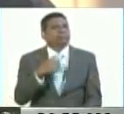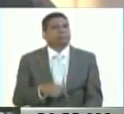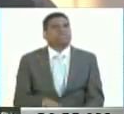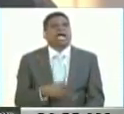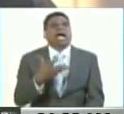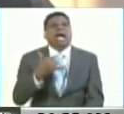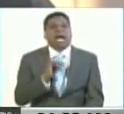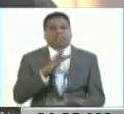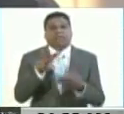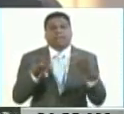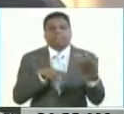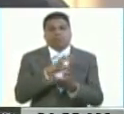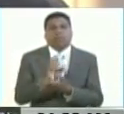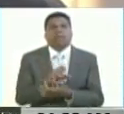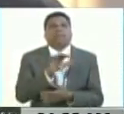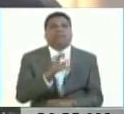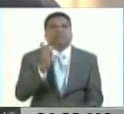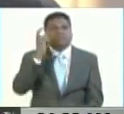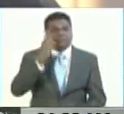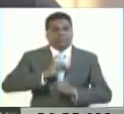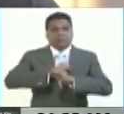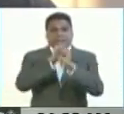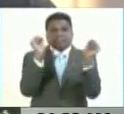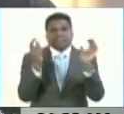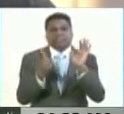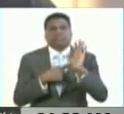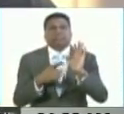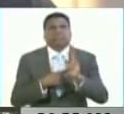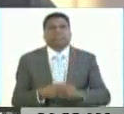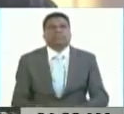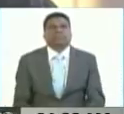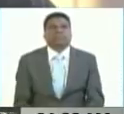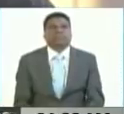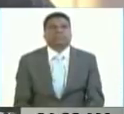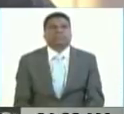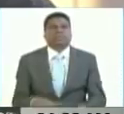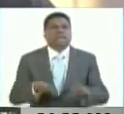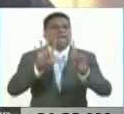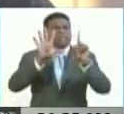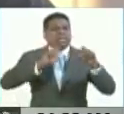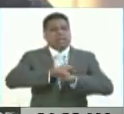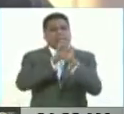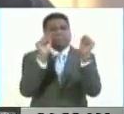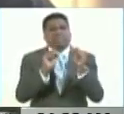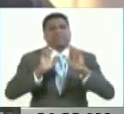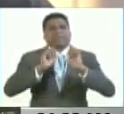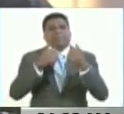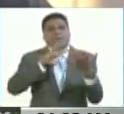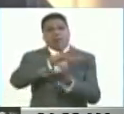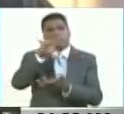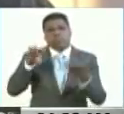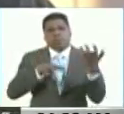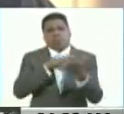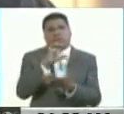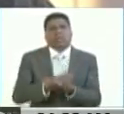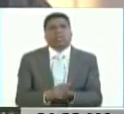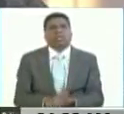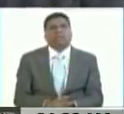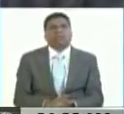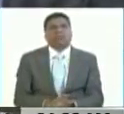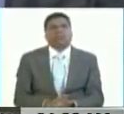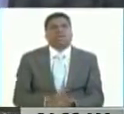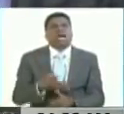en ese día, de horas tempranas de la mañana. Aproximadamente de las 6 de la mañana comenzaron ellos con unos problemas, había un